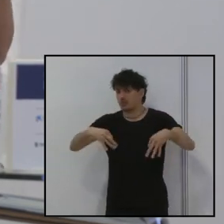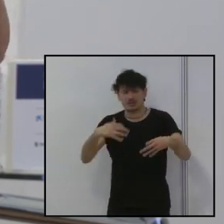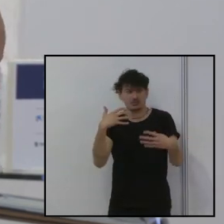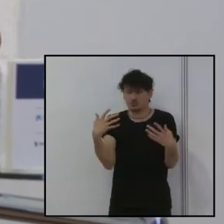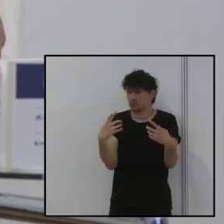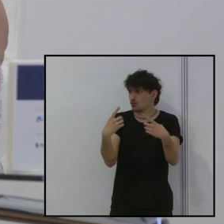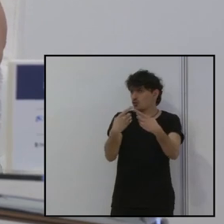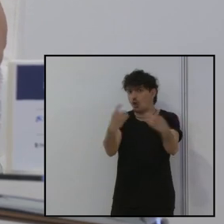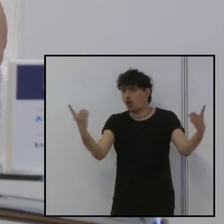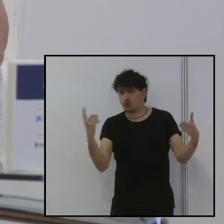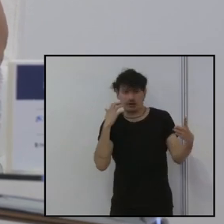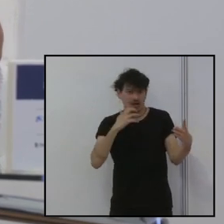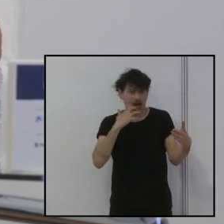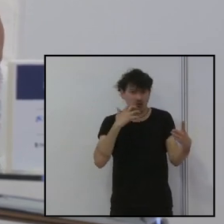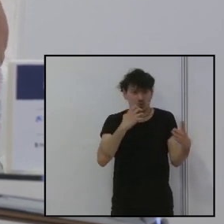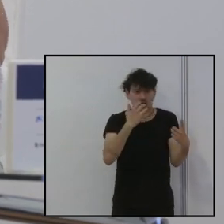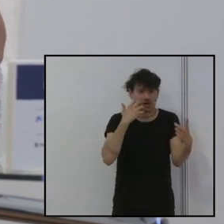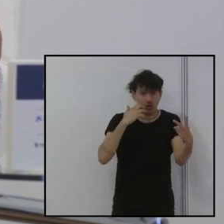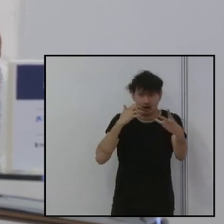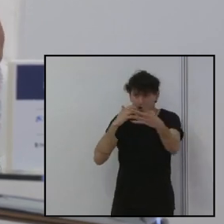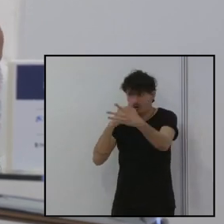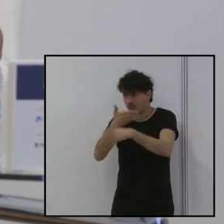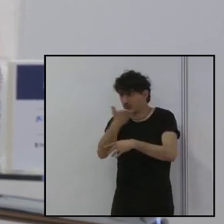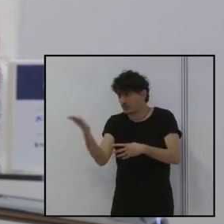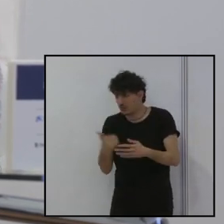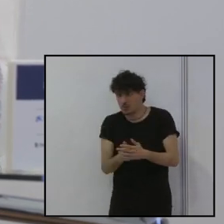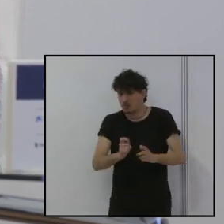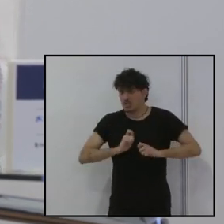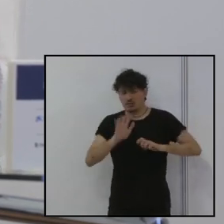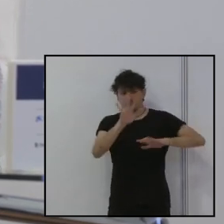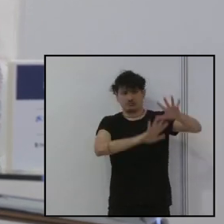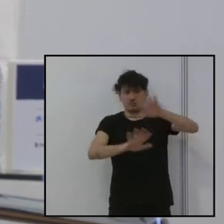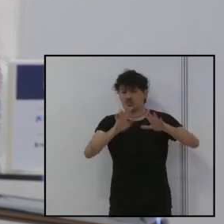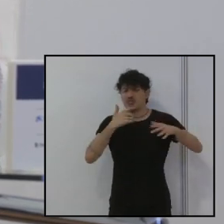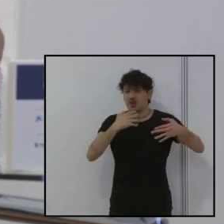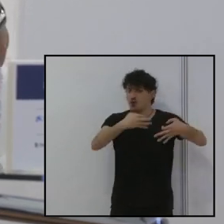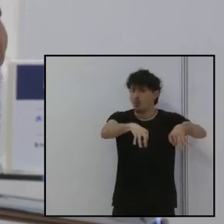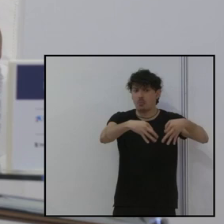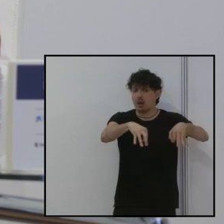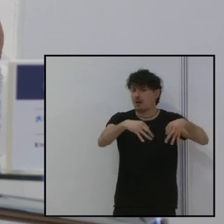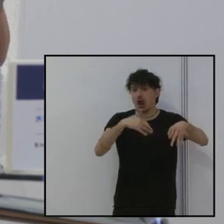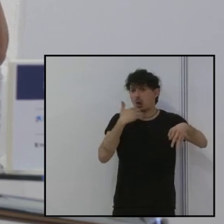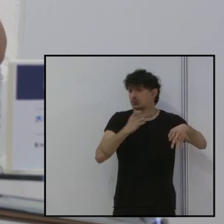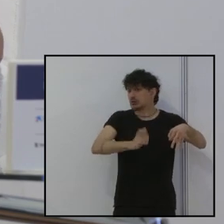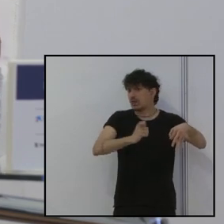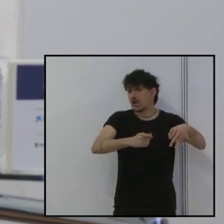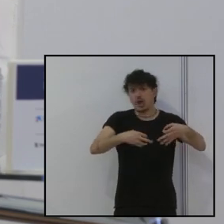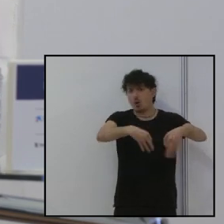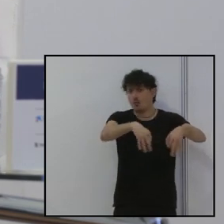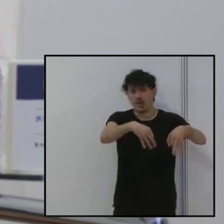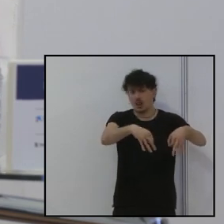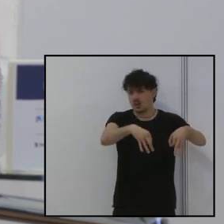Pero como nos confunden y nos dicen que la normalidad es equivalente a lo más habitual, y es mentira, la normalidad es equivalente a